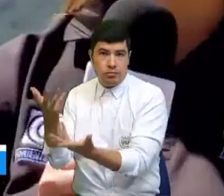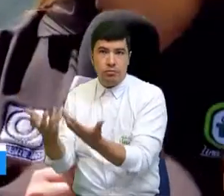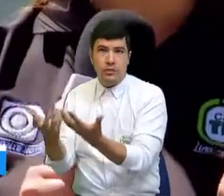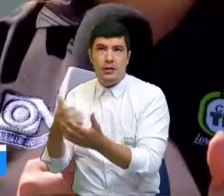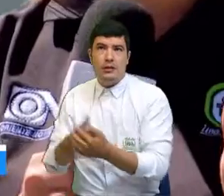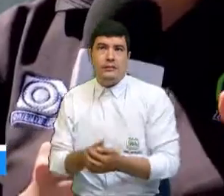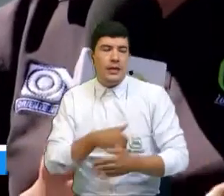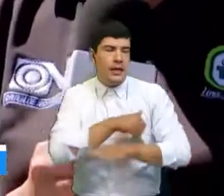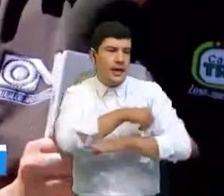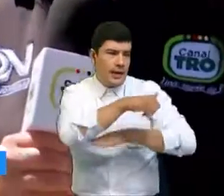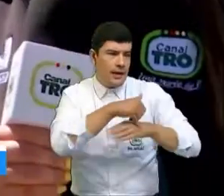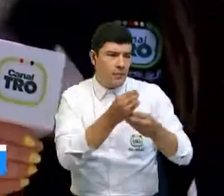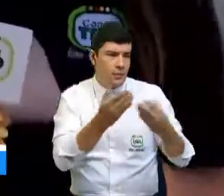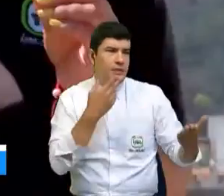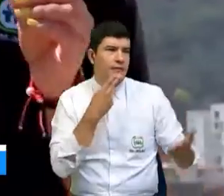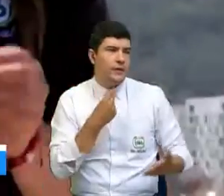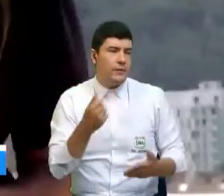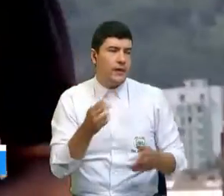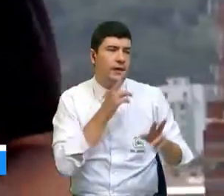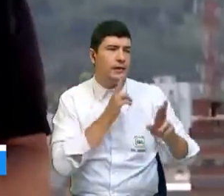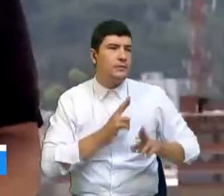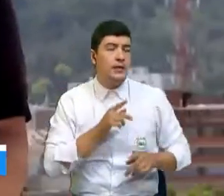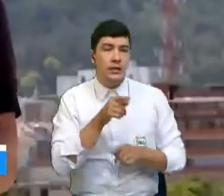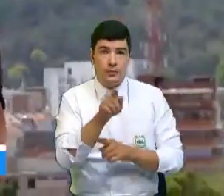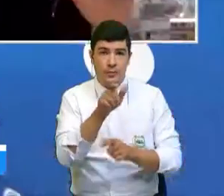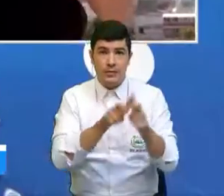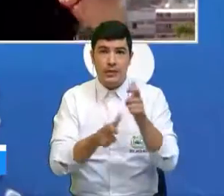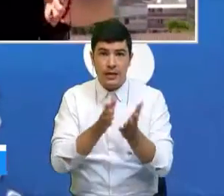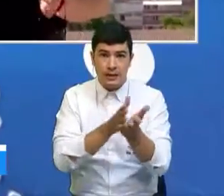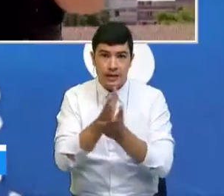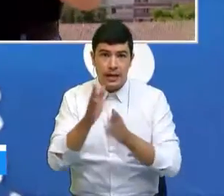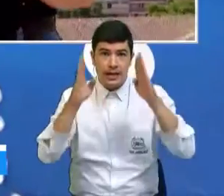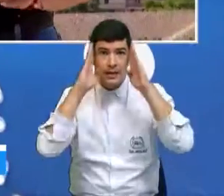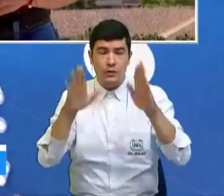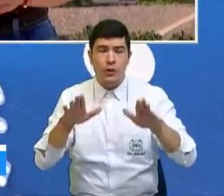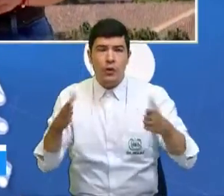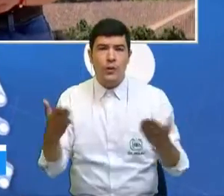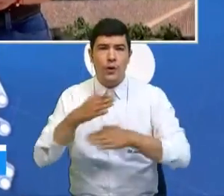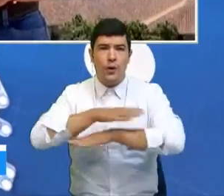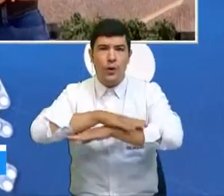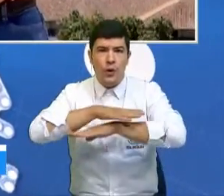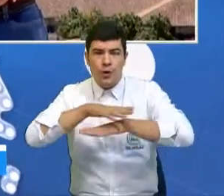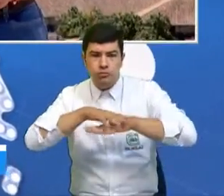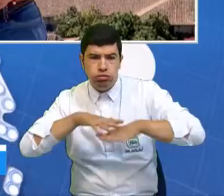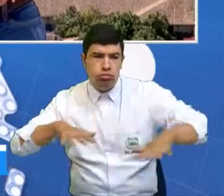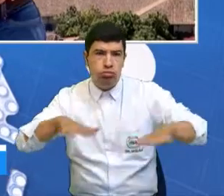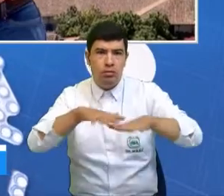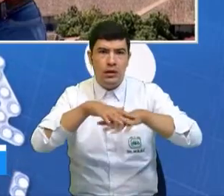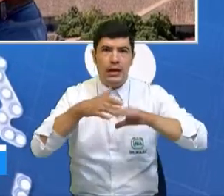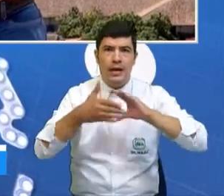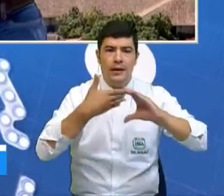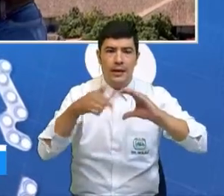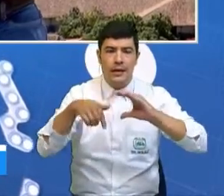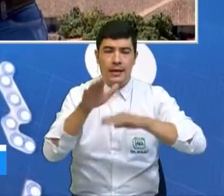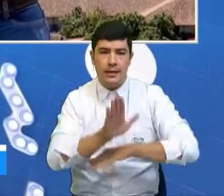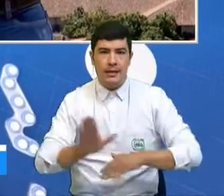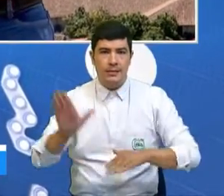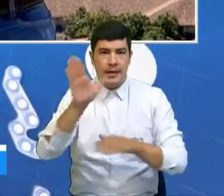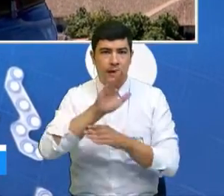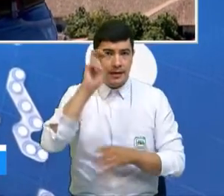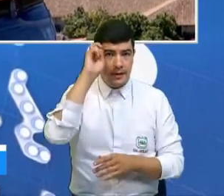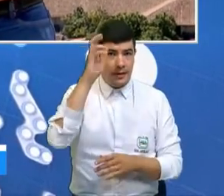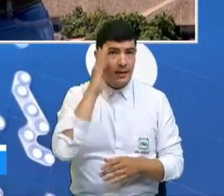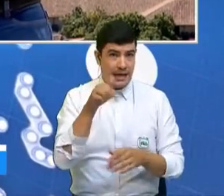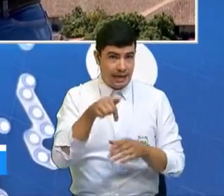Ingeniera, es usted muy amable, pues ellos han dicho que van a seguir muy atentos de cómo se comporta el clima en esta región del departamento norte de Santander. La